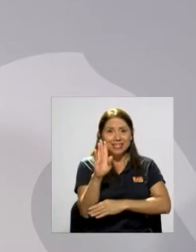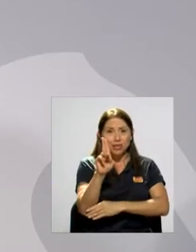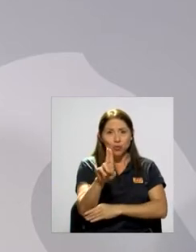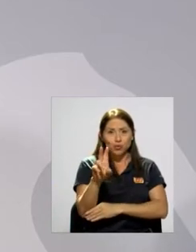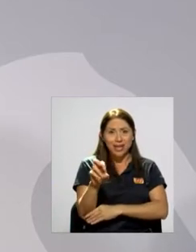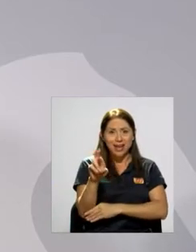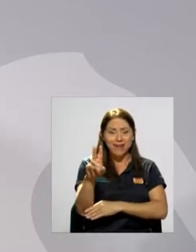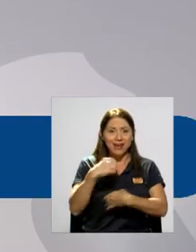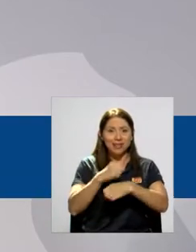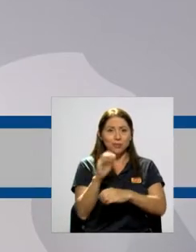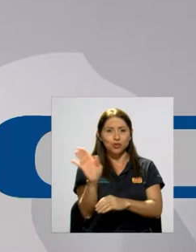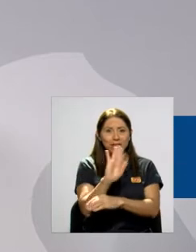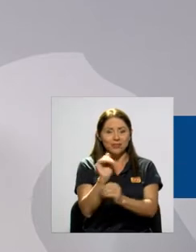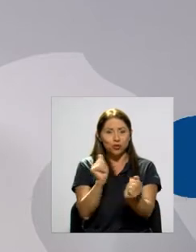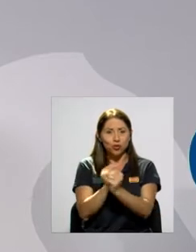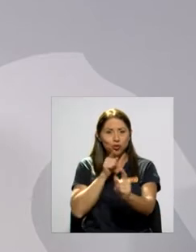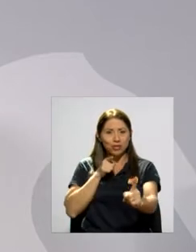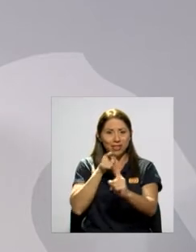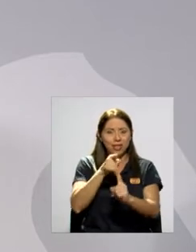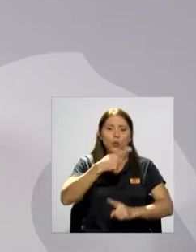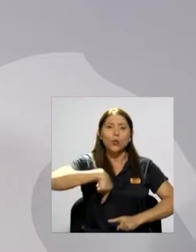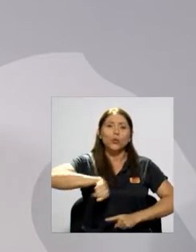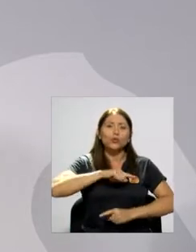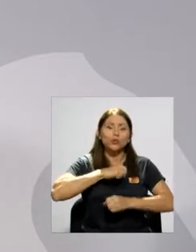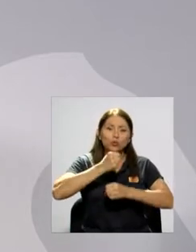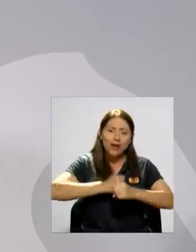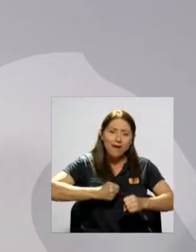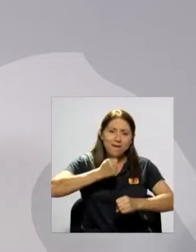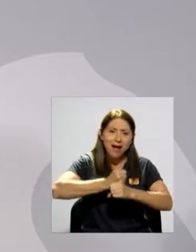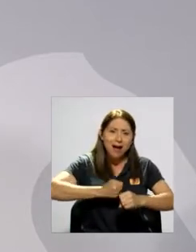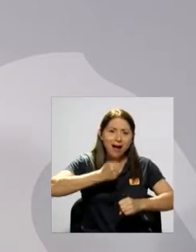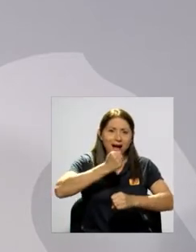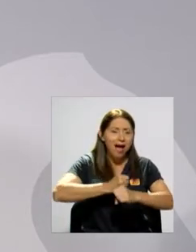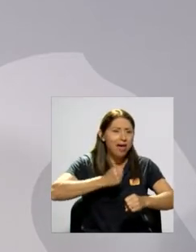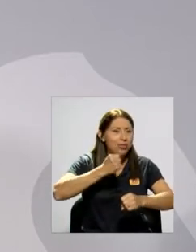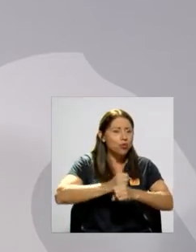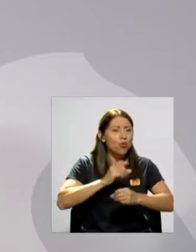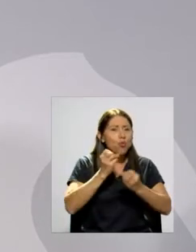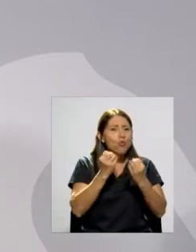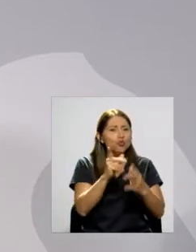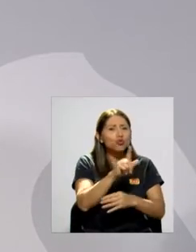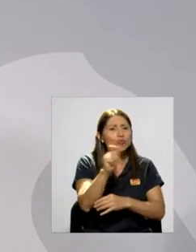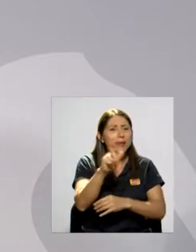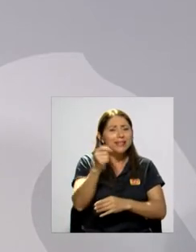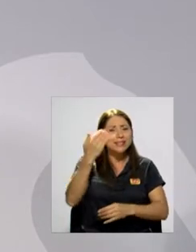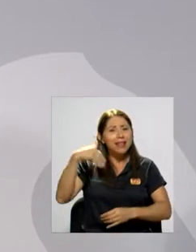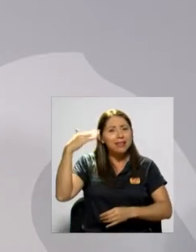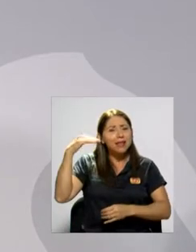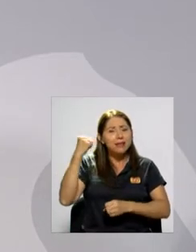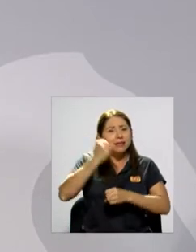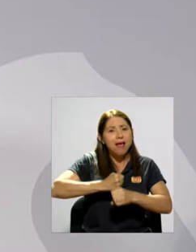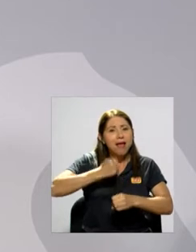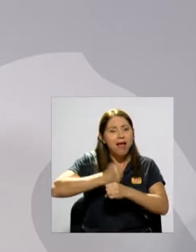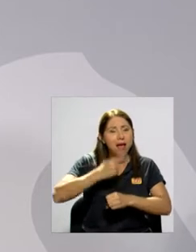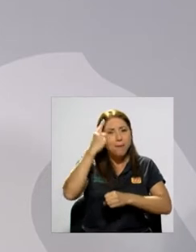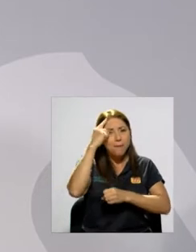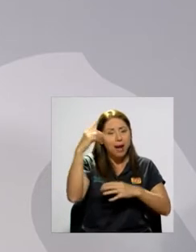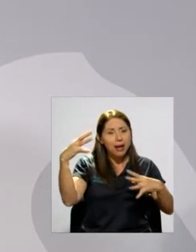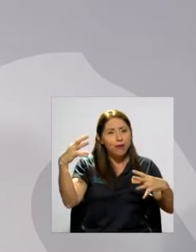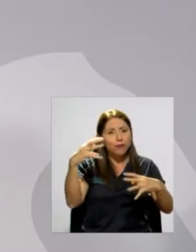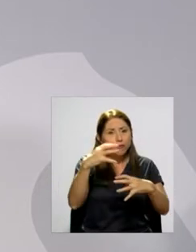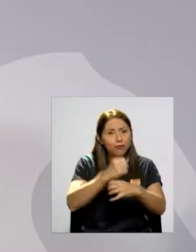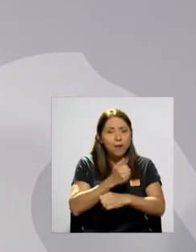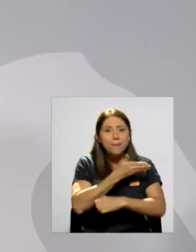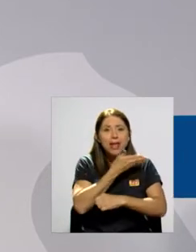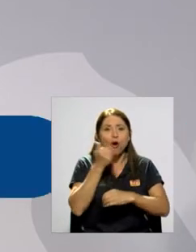con sentido y en donde hemos estado trabajando desde muchos meses atrás en llevarle la mejor información para que